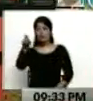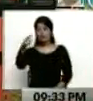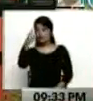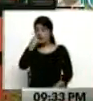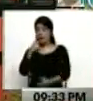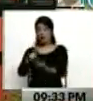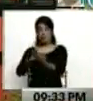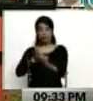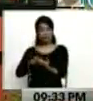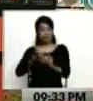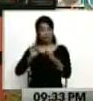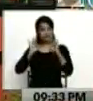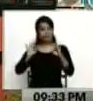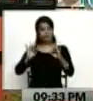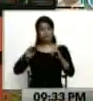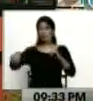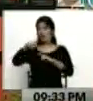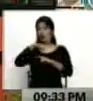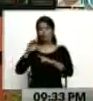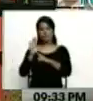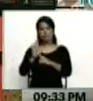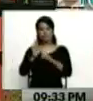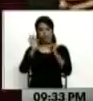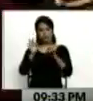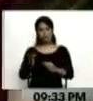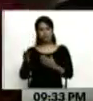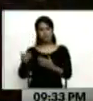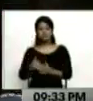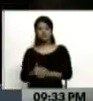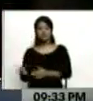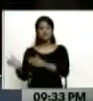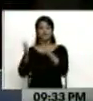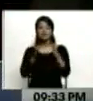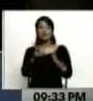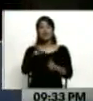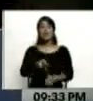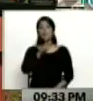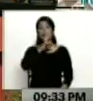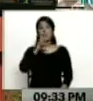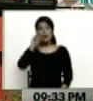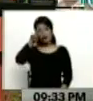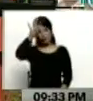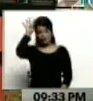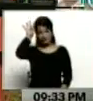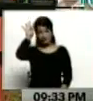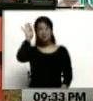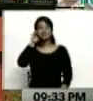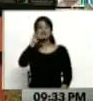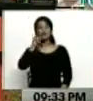ejemplo para todos nosotros zulay